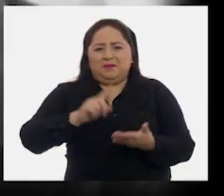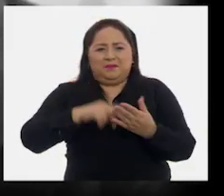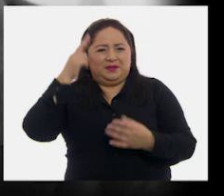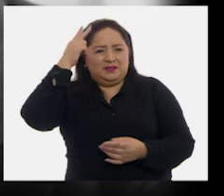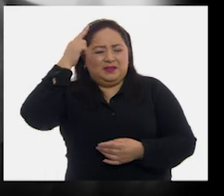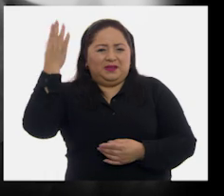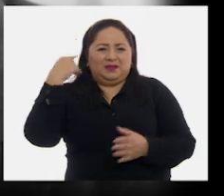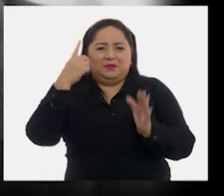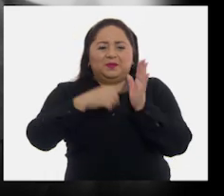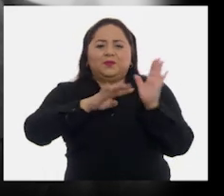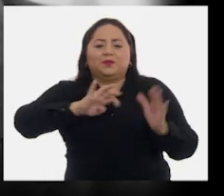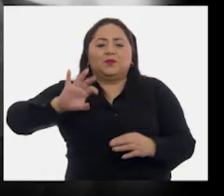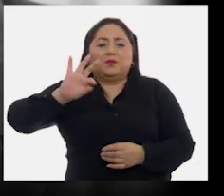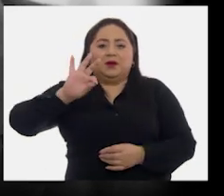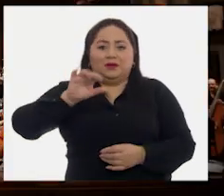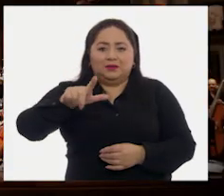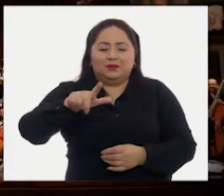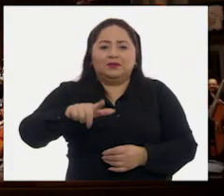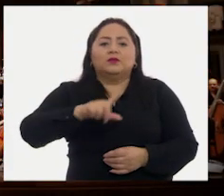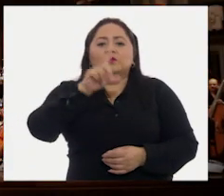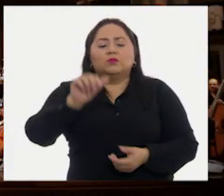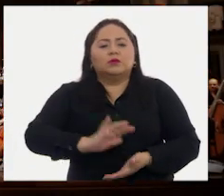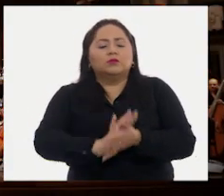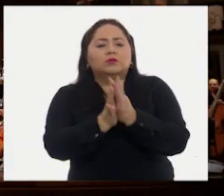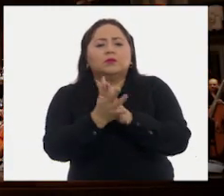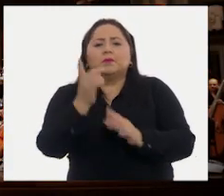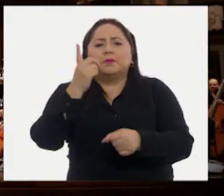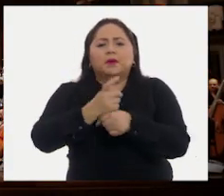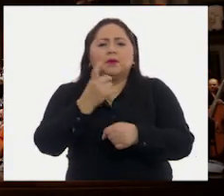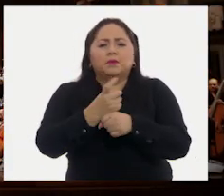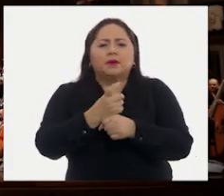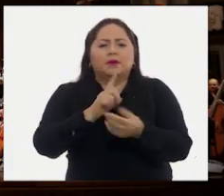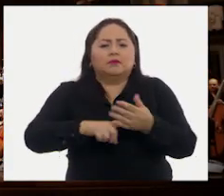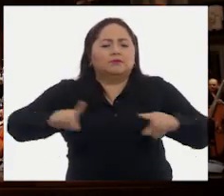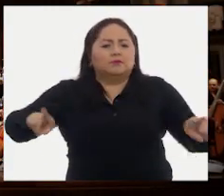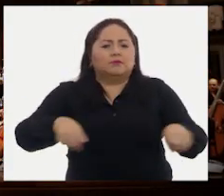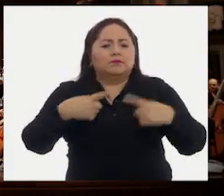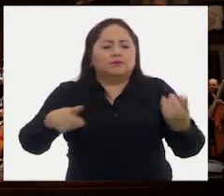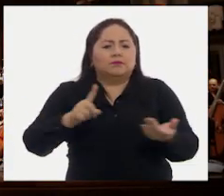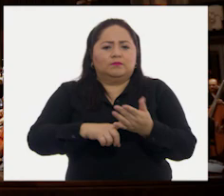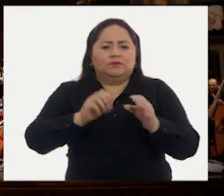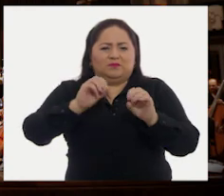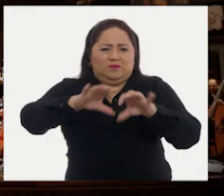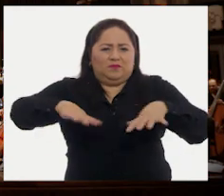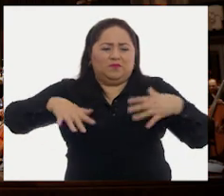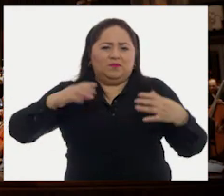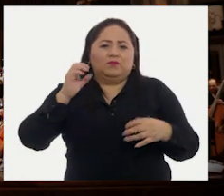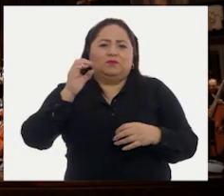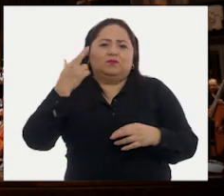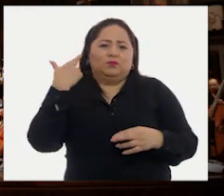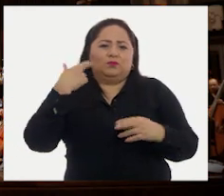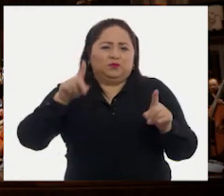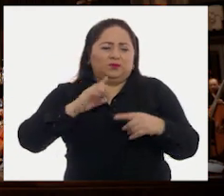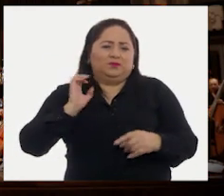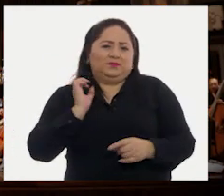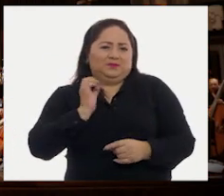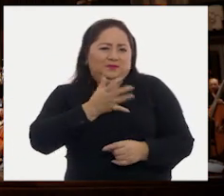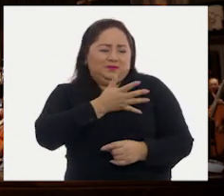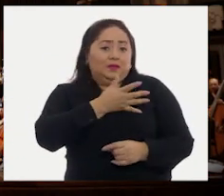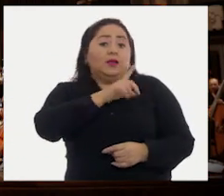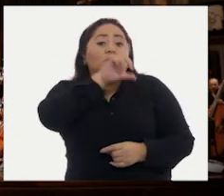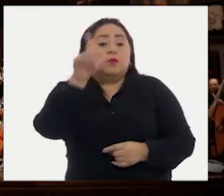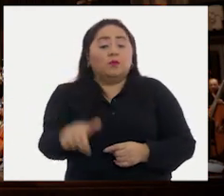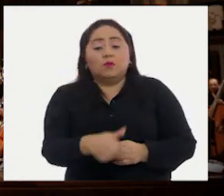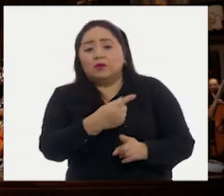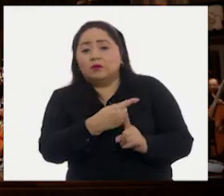en 1947, se convertiría primero en la Sinfónica del Conservatorio Nacional de Música y finalmente